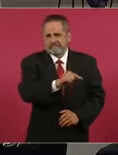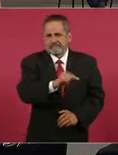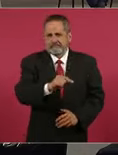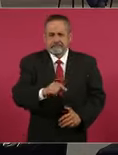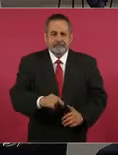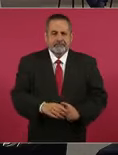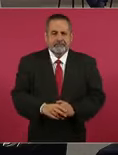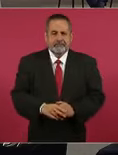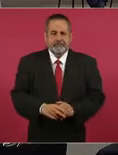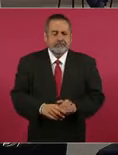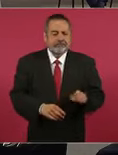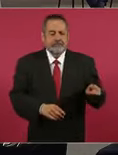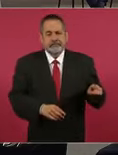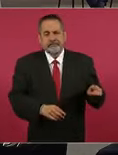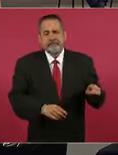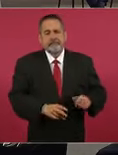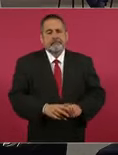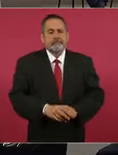en donde